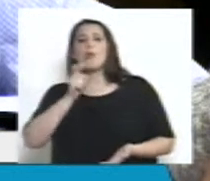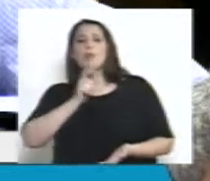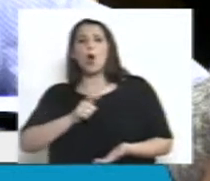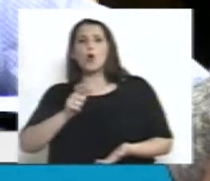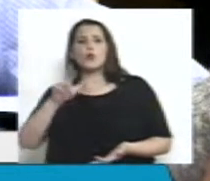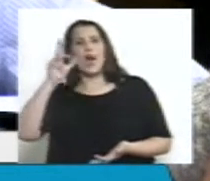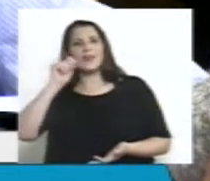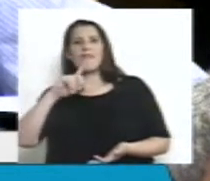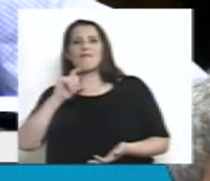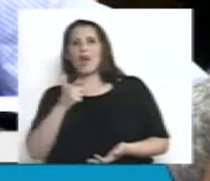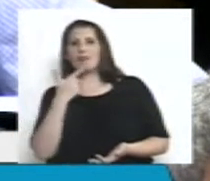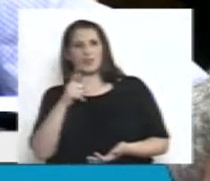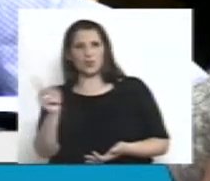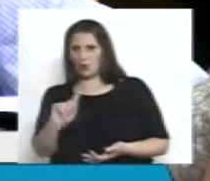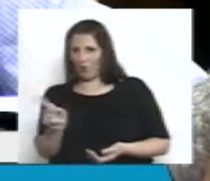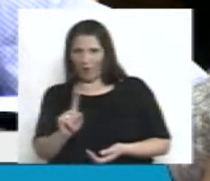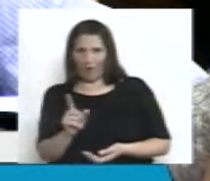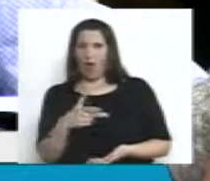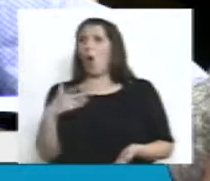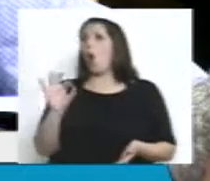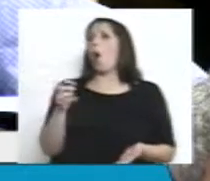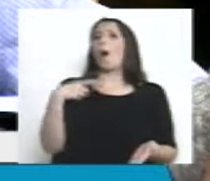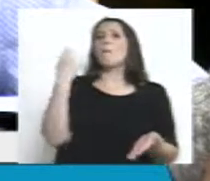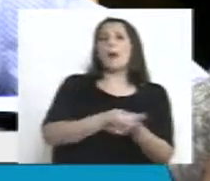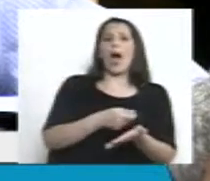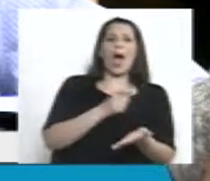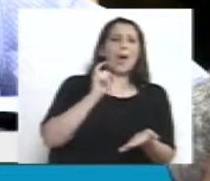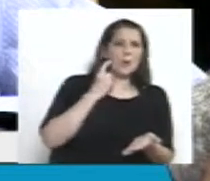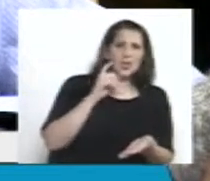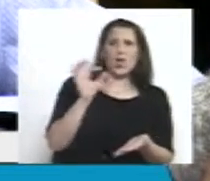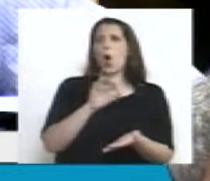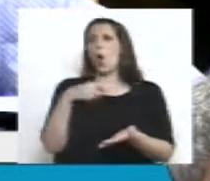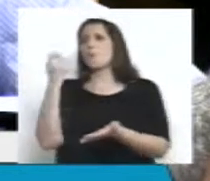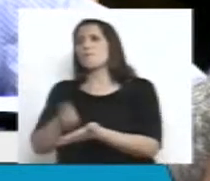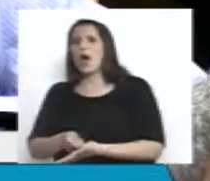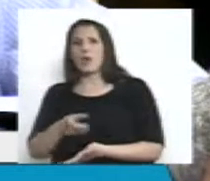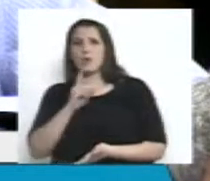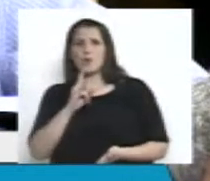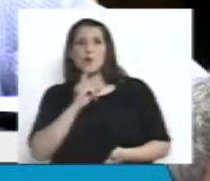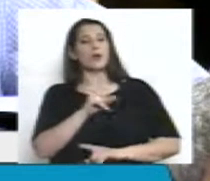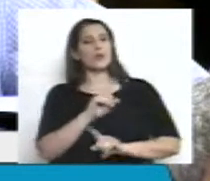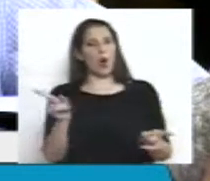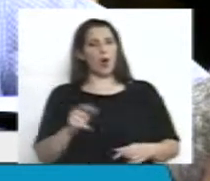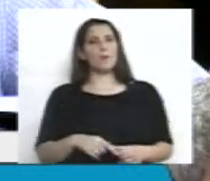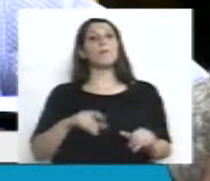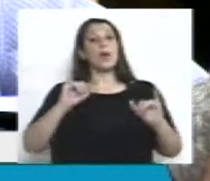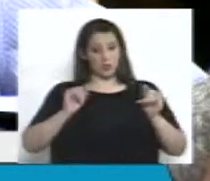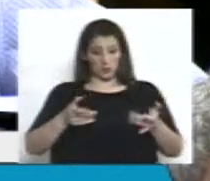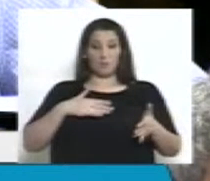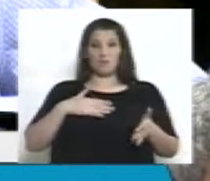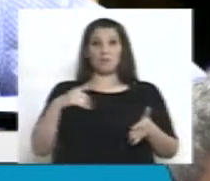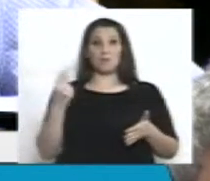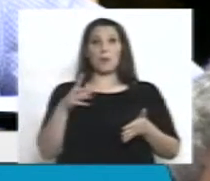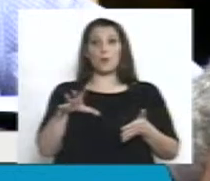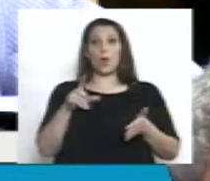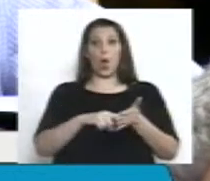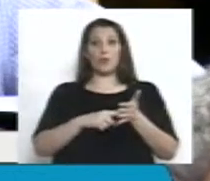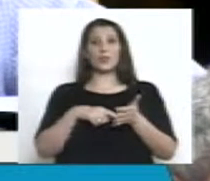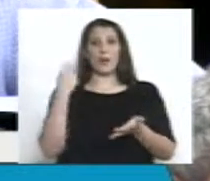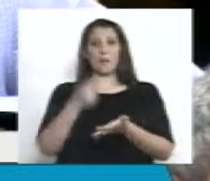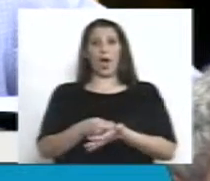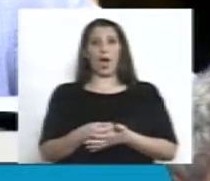ni paga la Administración de Renta de Entre Ríos, ni la de Tucumán. Pero sí las provincias pagamos la AFIP. ¿Por qué?